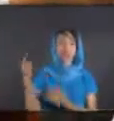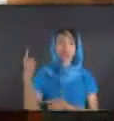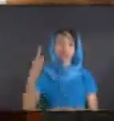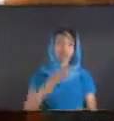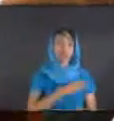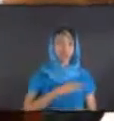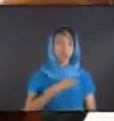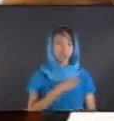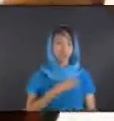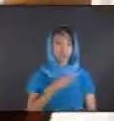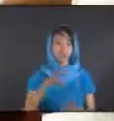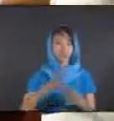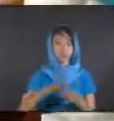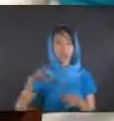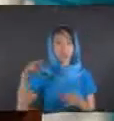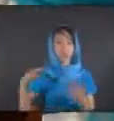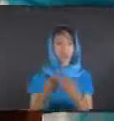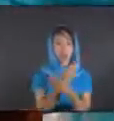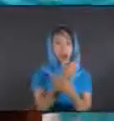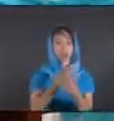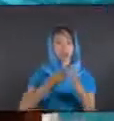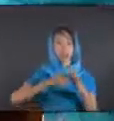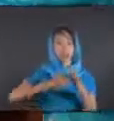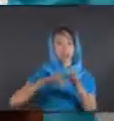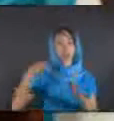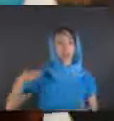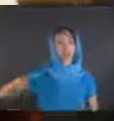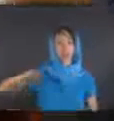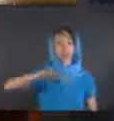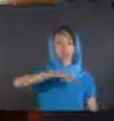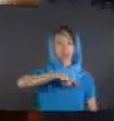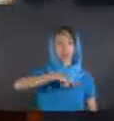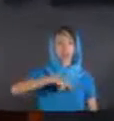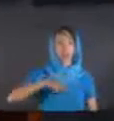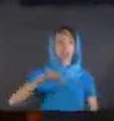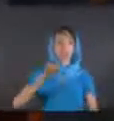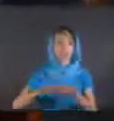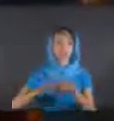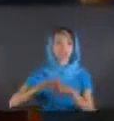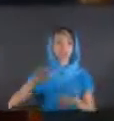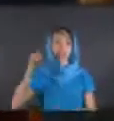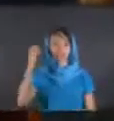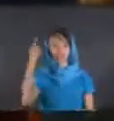Es el momento en el que nosotros debemos de asumir